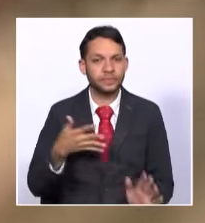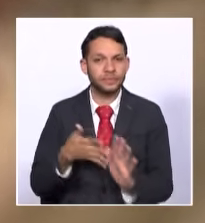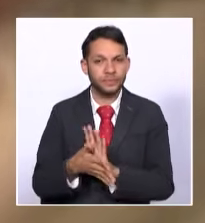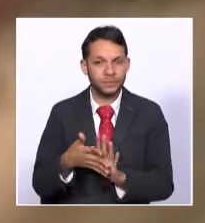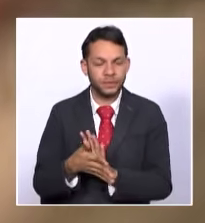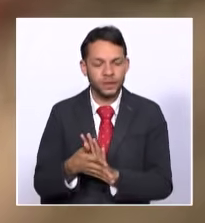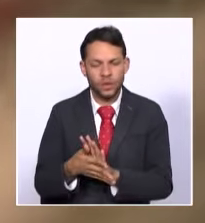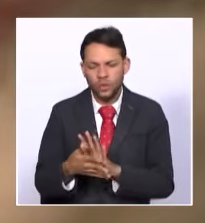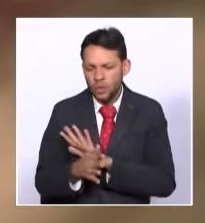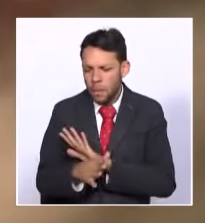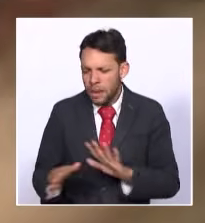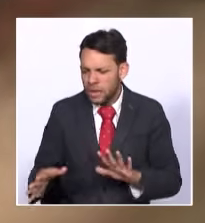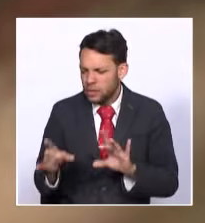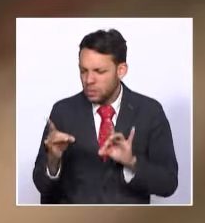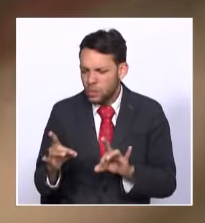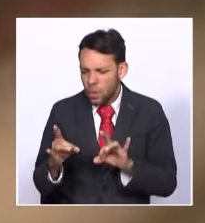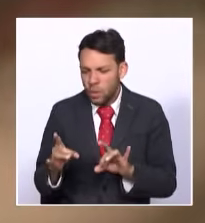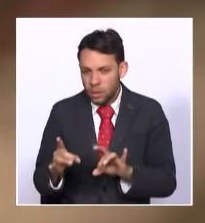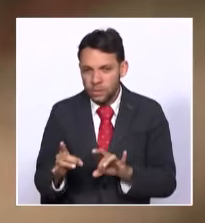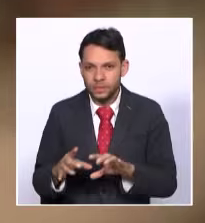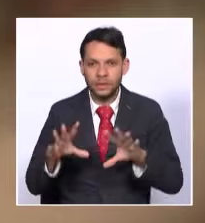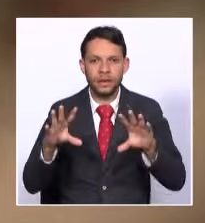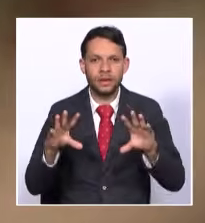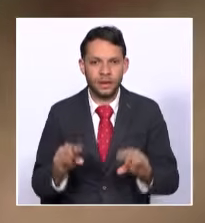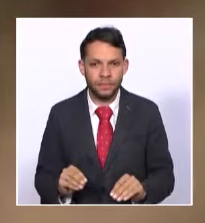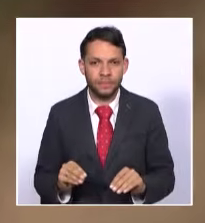del dolor, bloquea las señales del dolor.